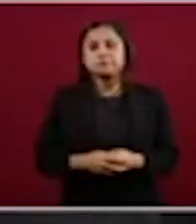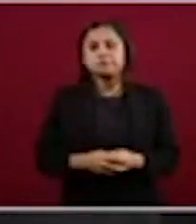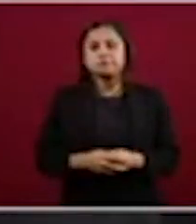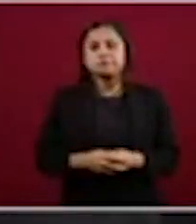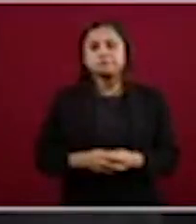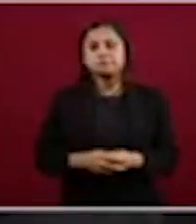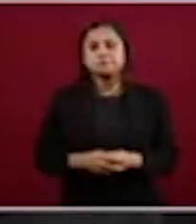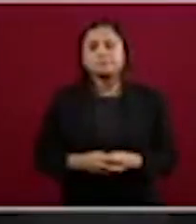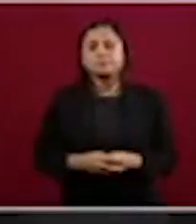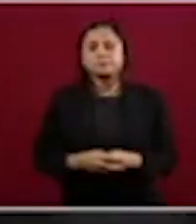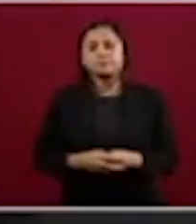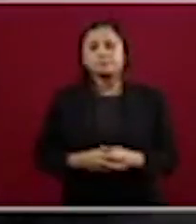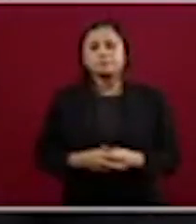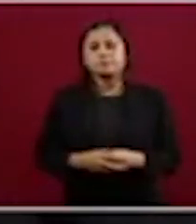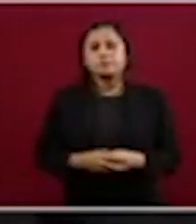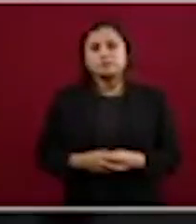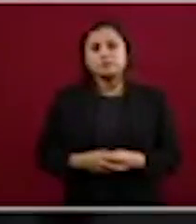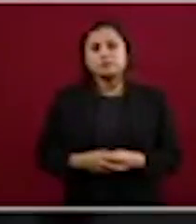hemos padecido